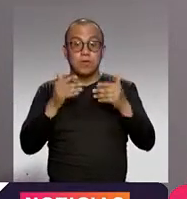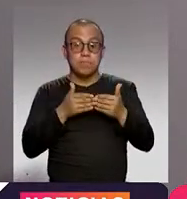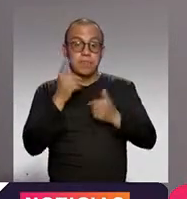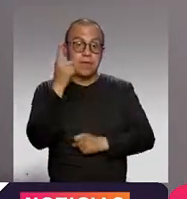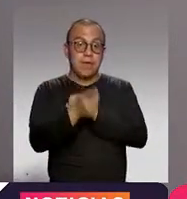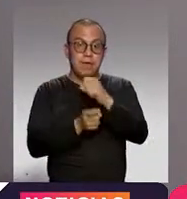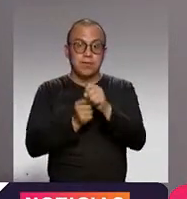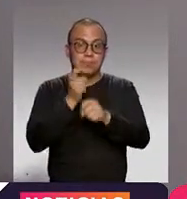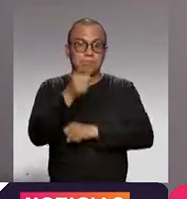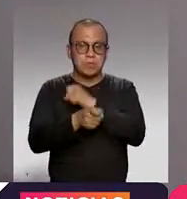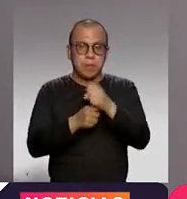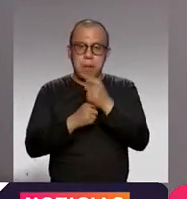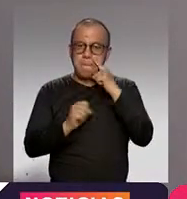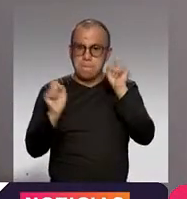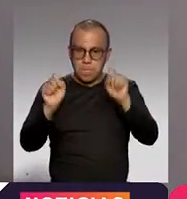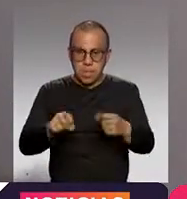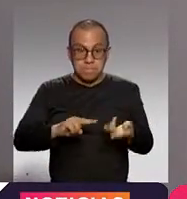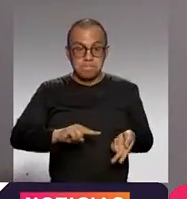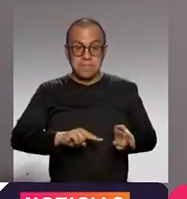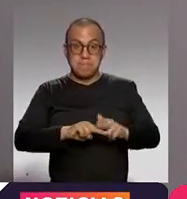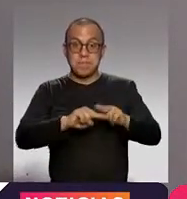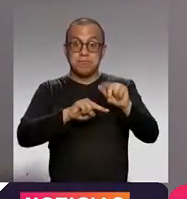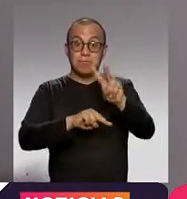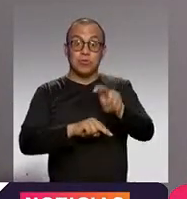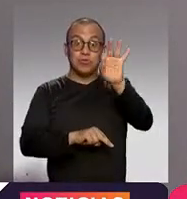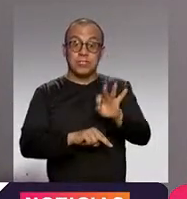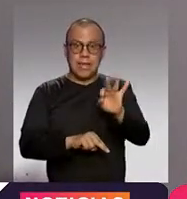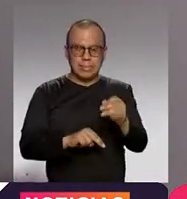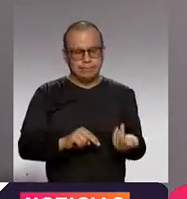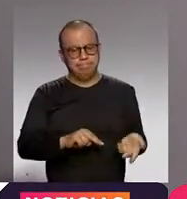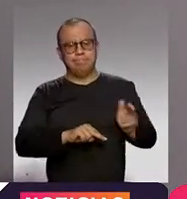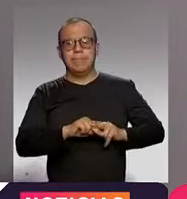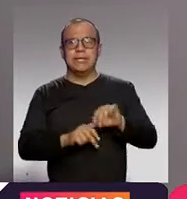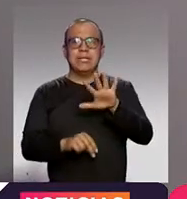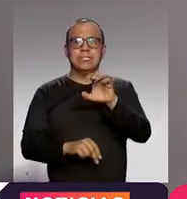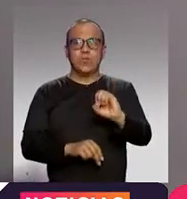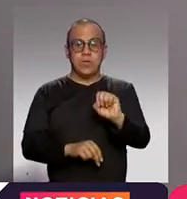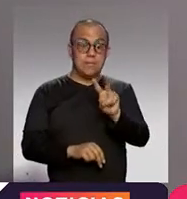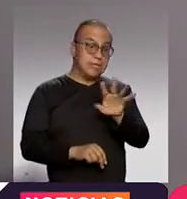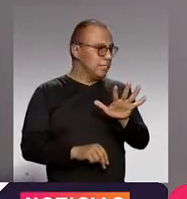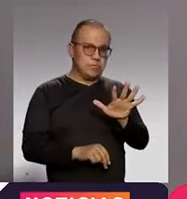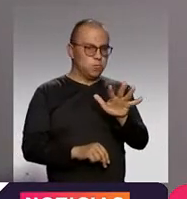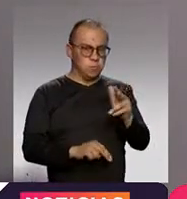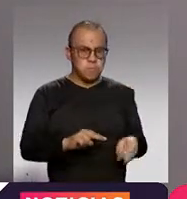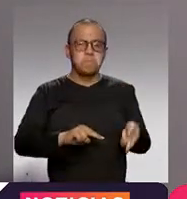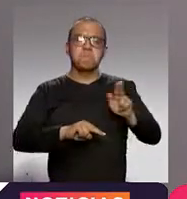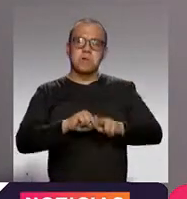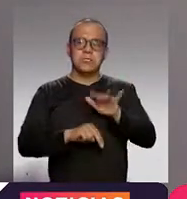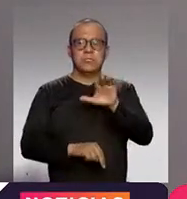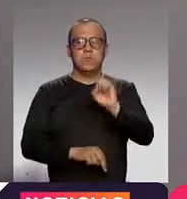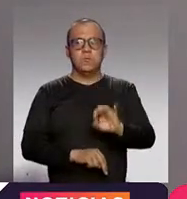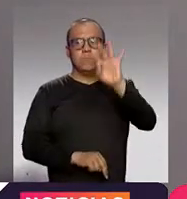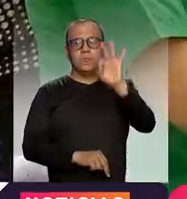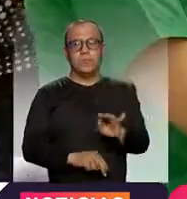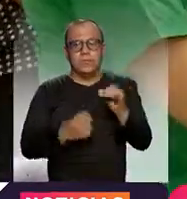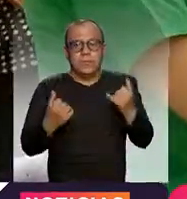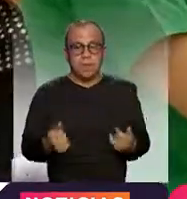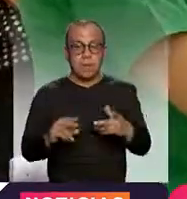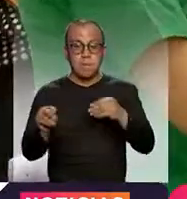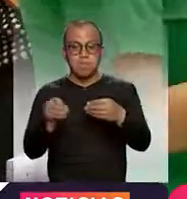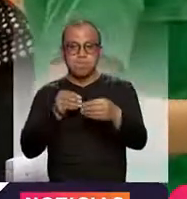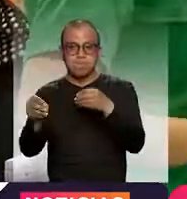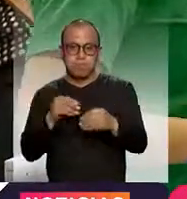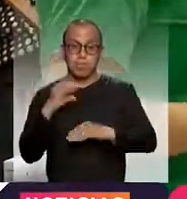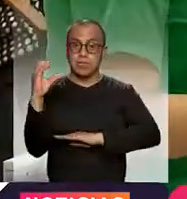años incluso podamos duplicar ese valor y acercarnos al 50% de reciclaje en la ciudad, en el caso de los plásticos.